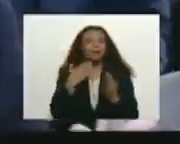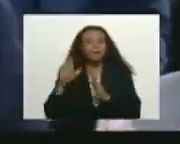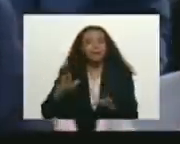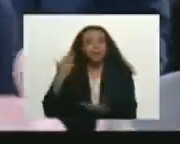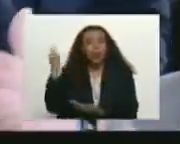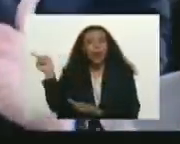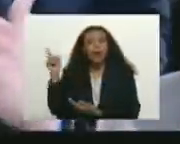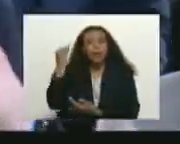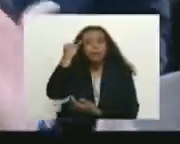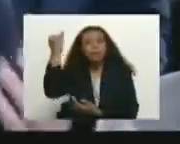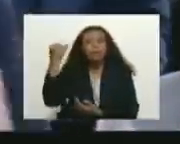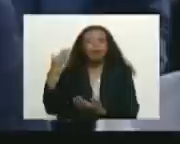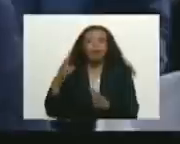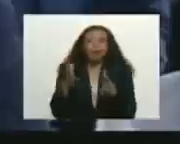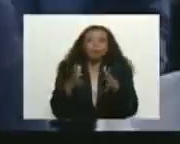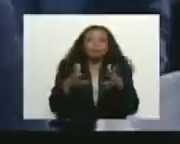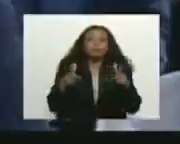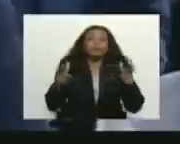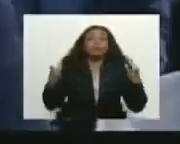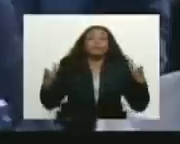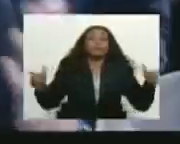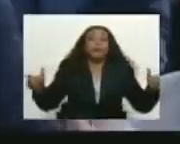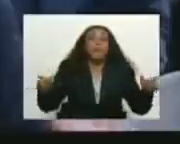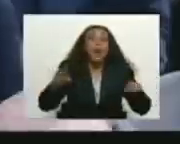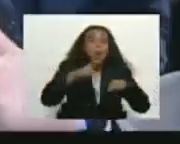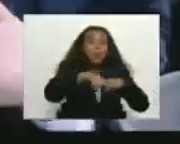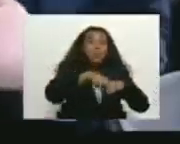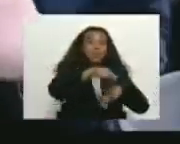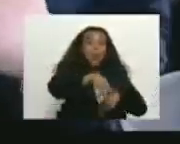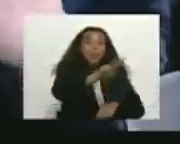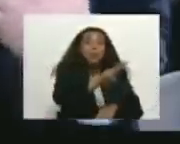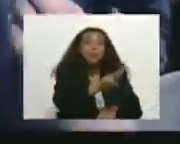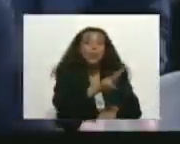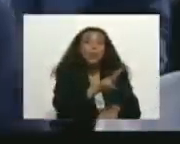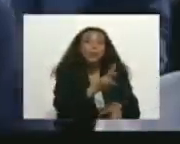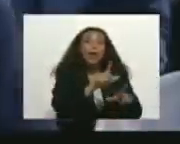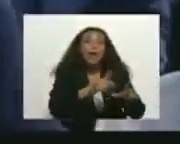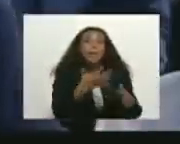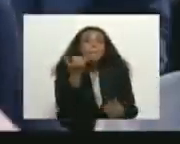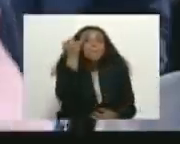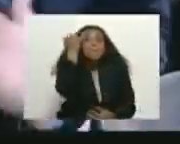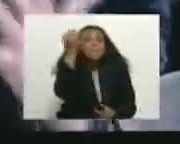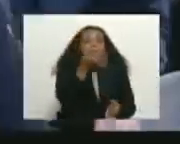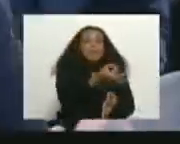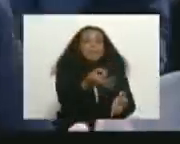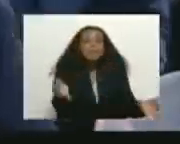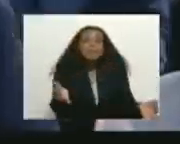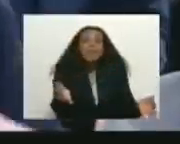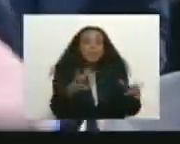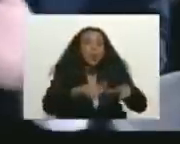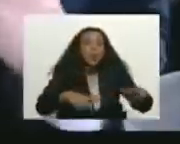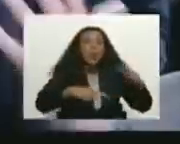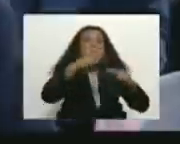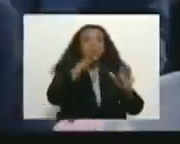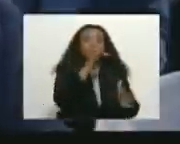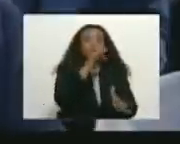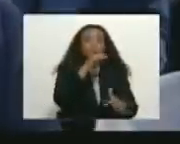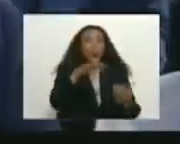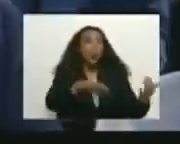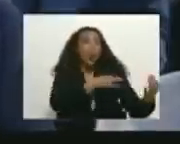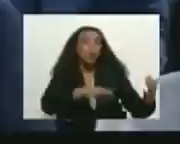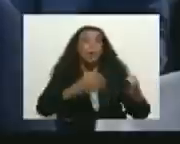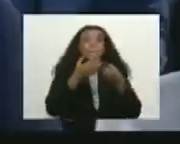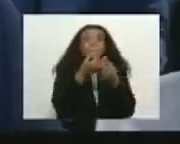los espacios. Él decía que para los niños de Venezuela tienen que haber las mejores infraestructuras, los mejores instrumentos, los